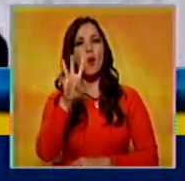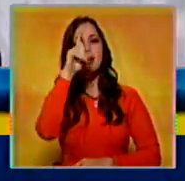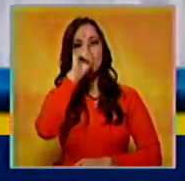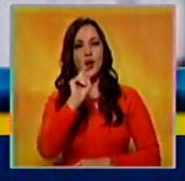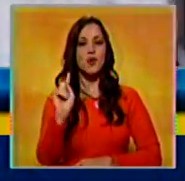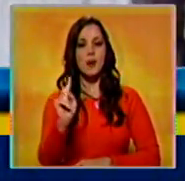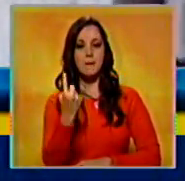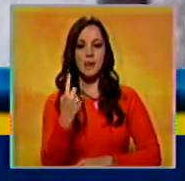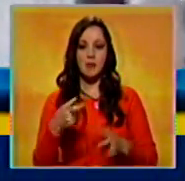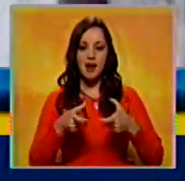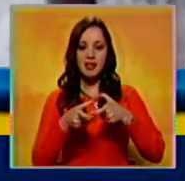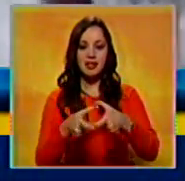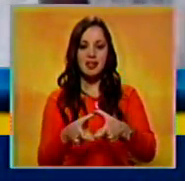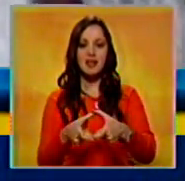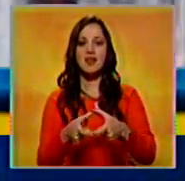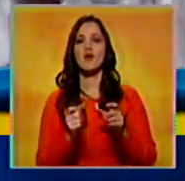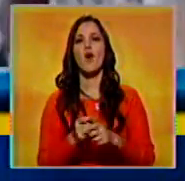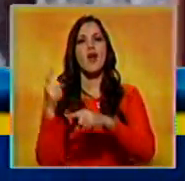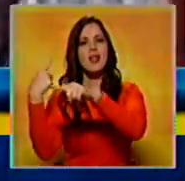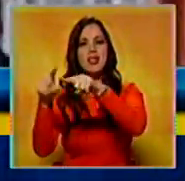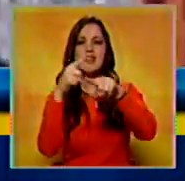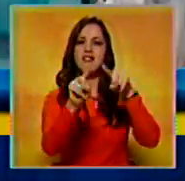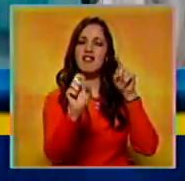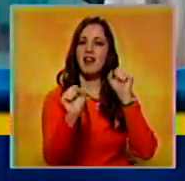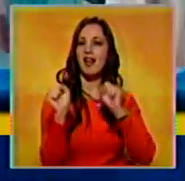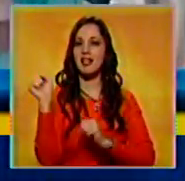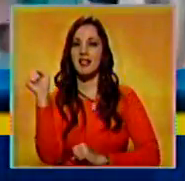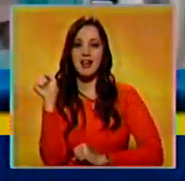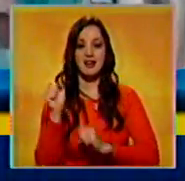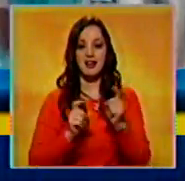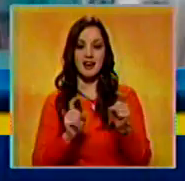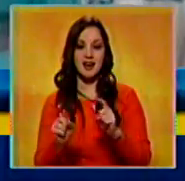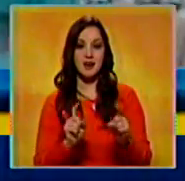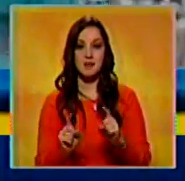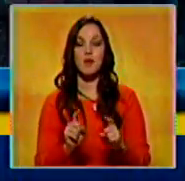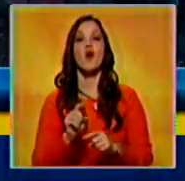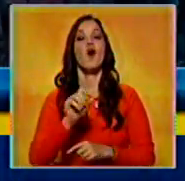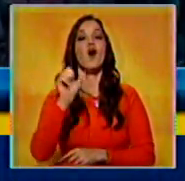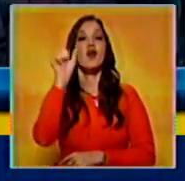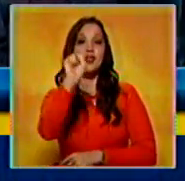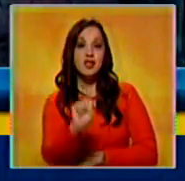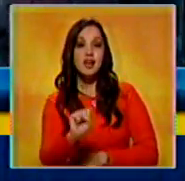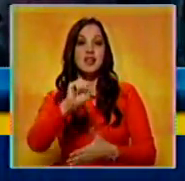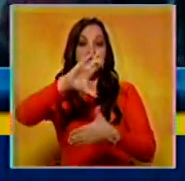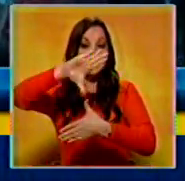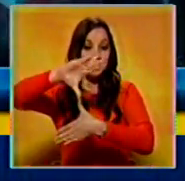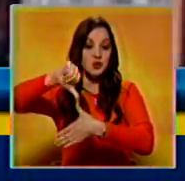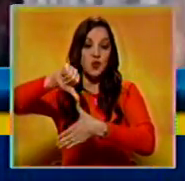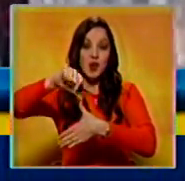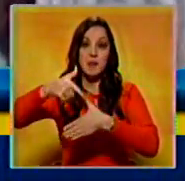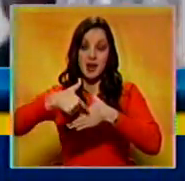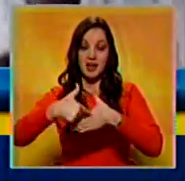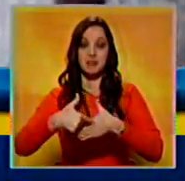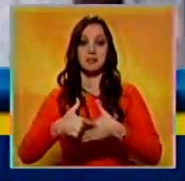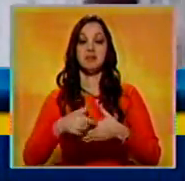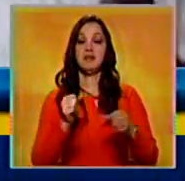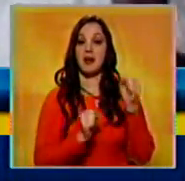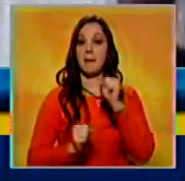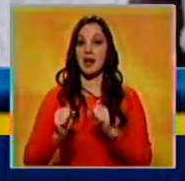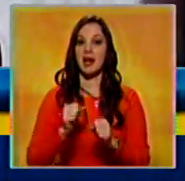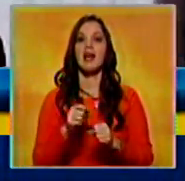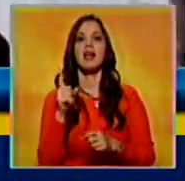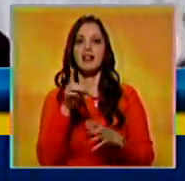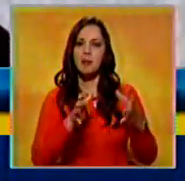cantautor dominicano ofrece un paseo por diversos ritmos caribeños y sudamericanos entre merengue, bachata, salsa y hasta